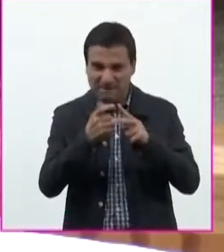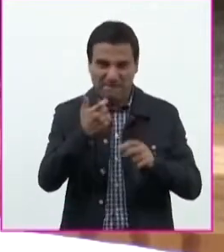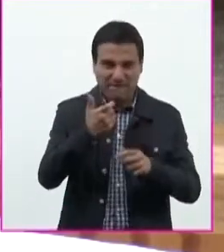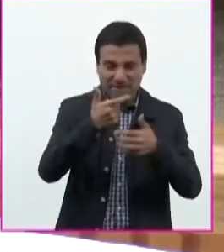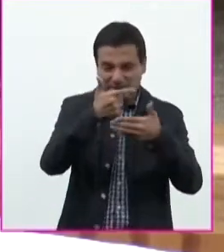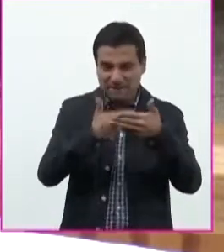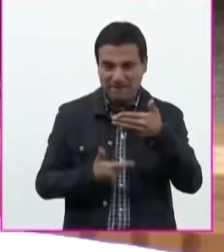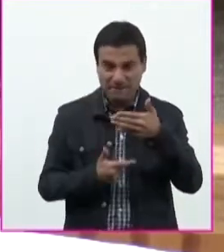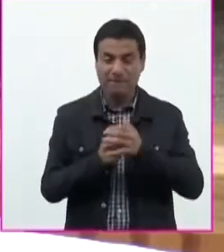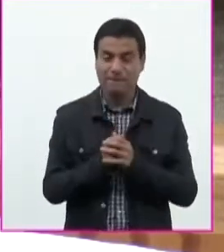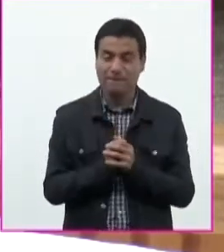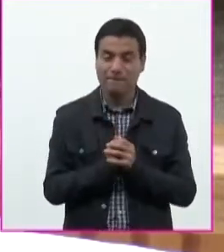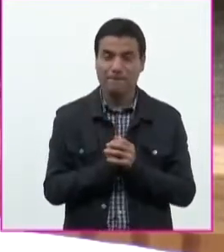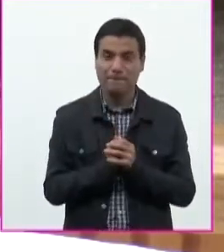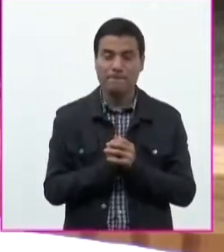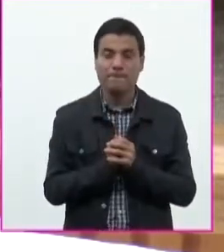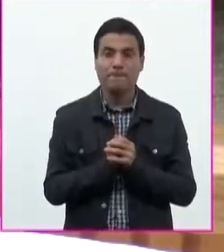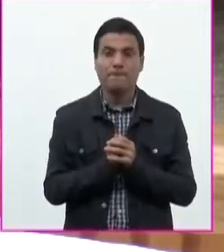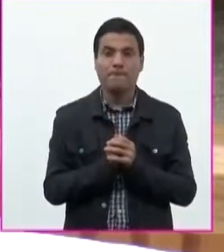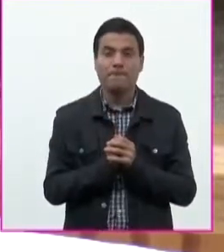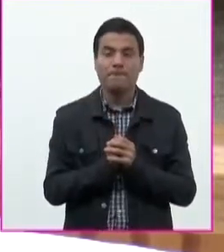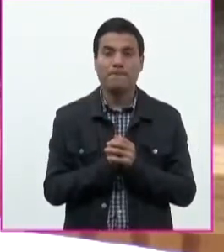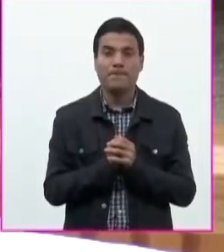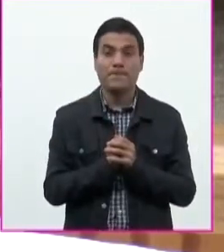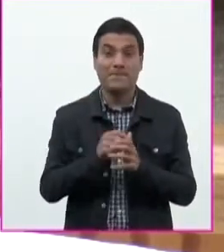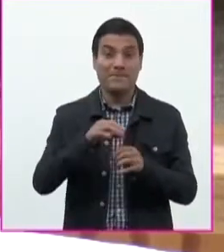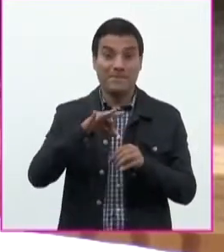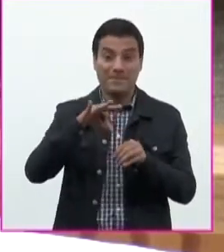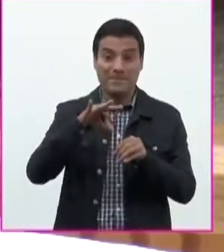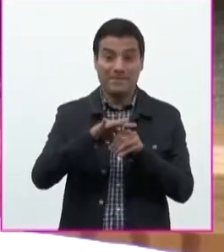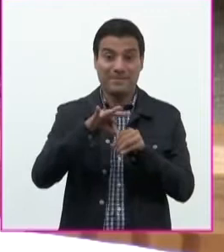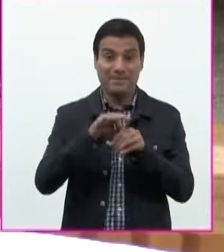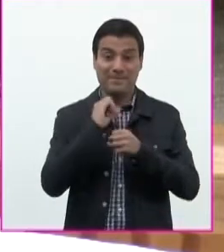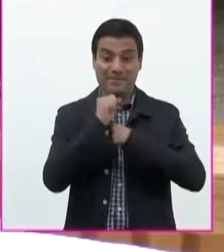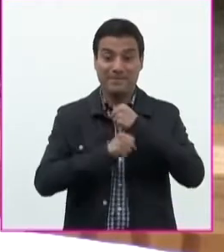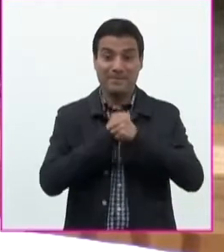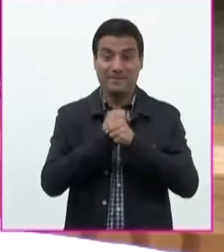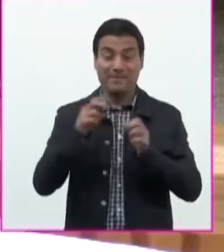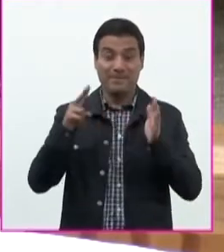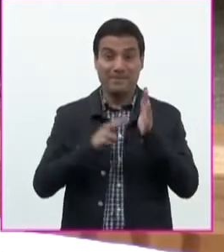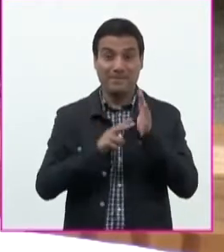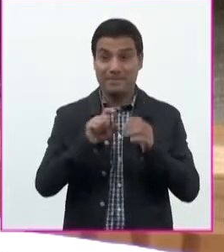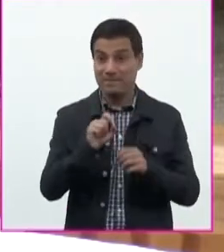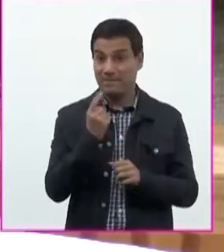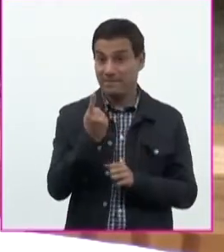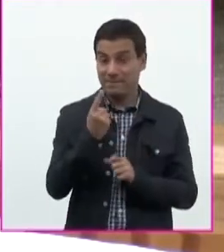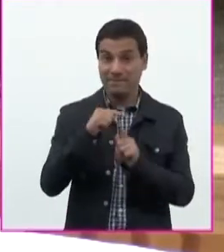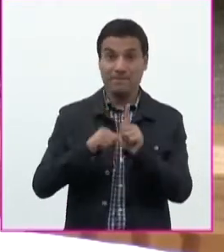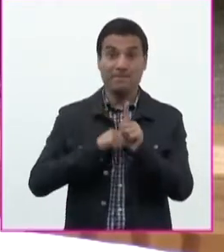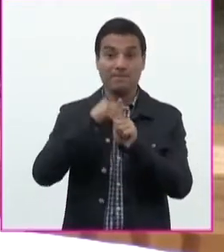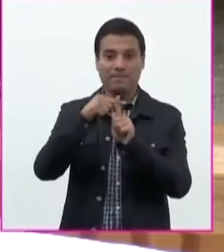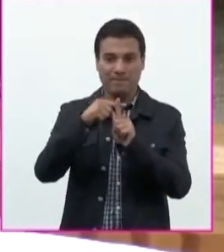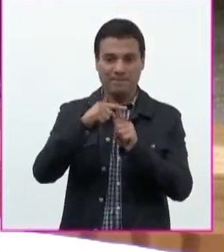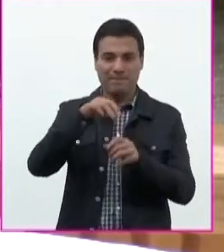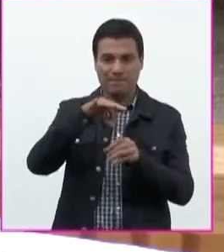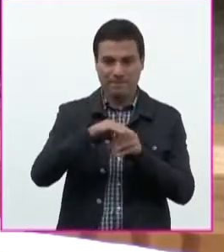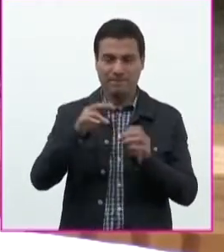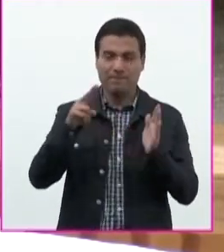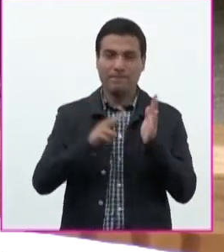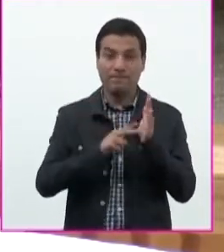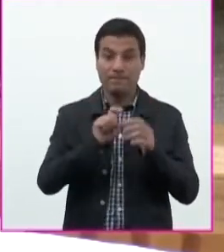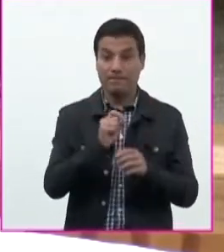2000 2000 las elecciones del 2021 y el proceso electoral 2021 2022